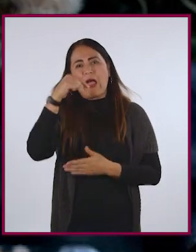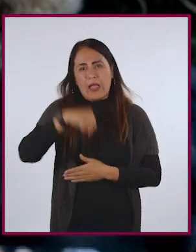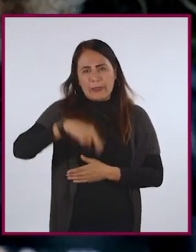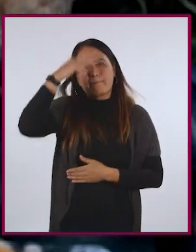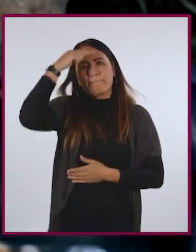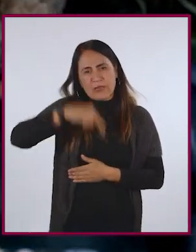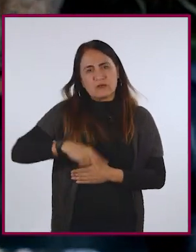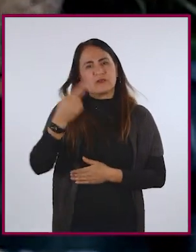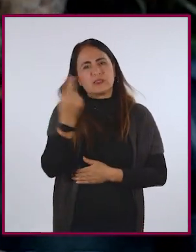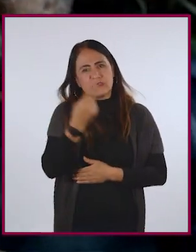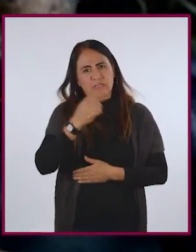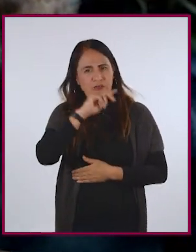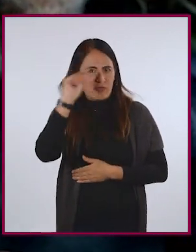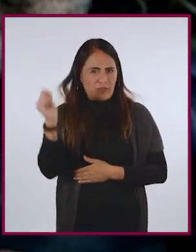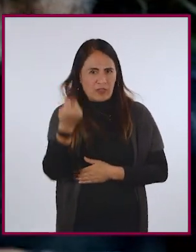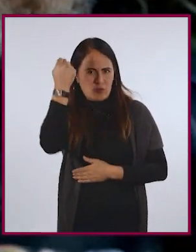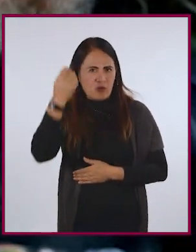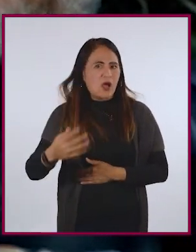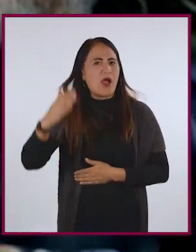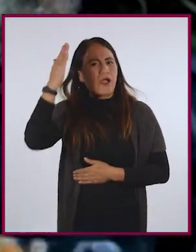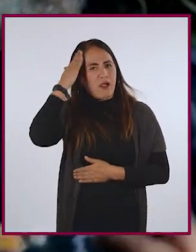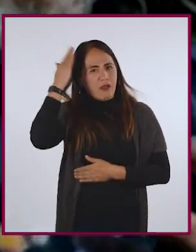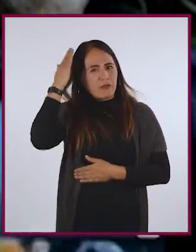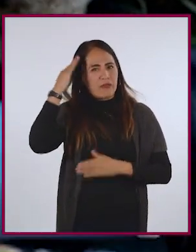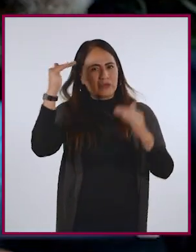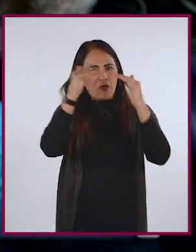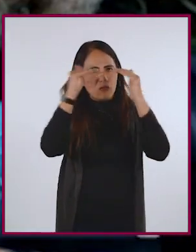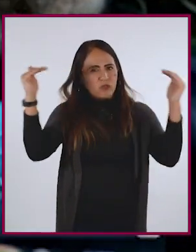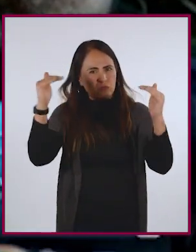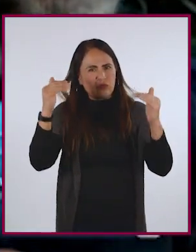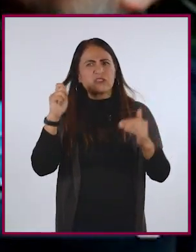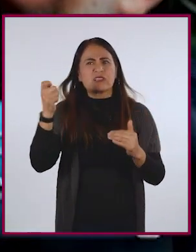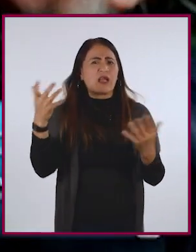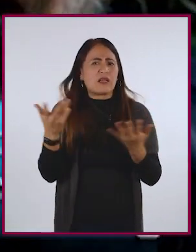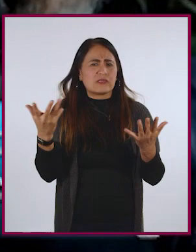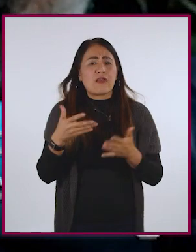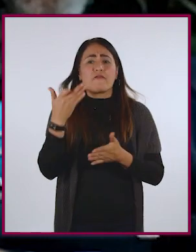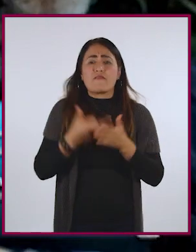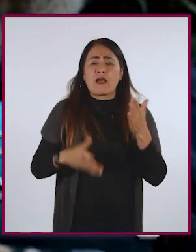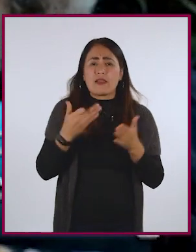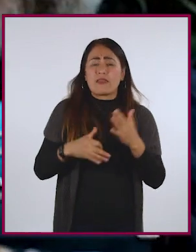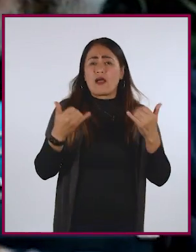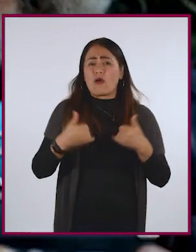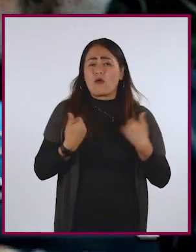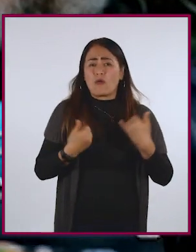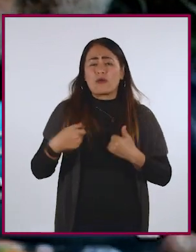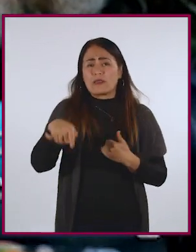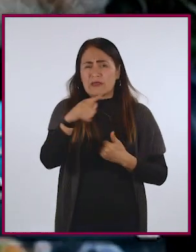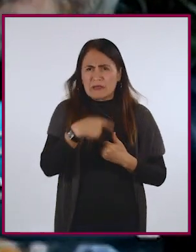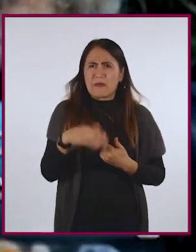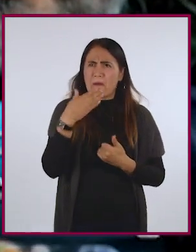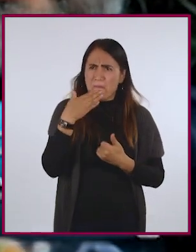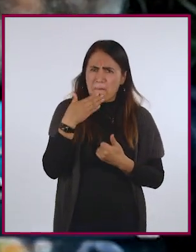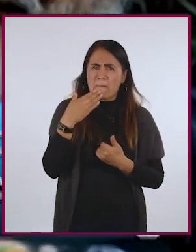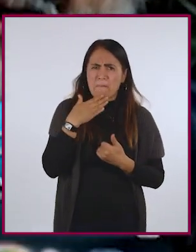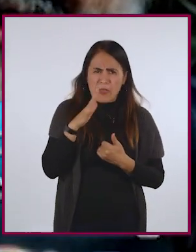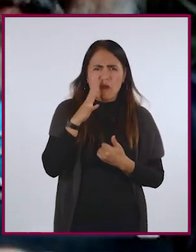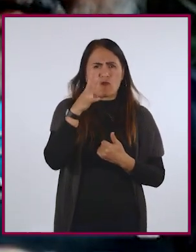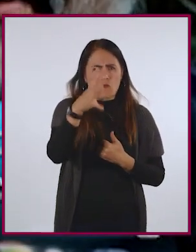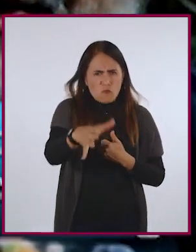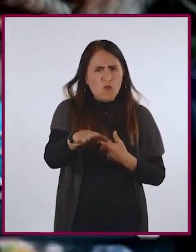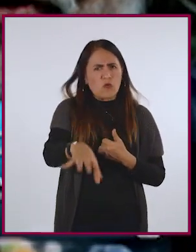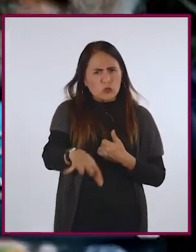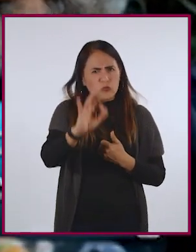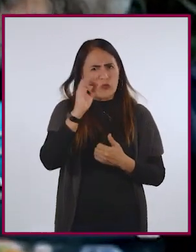independencia tecnológica. Para tener independencia científica y tecnológica, pues hace falta que los jóvenes se convenzan de que es una buena